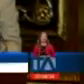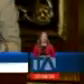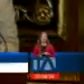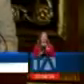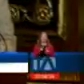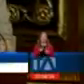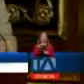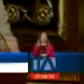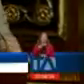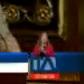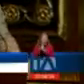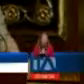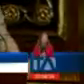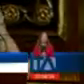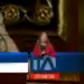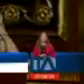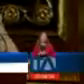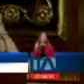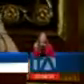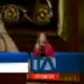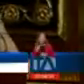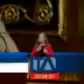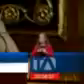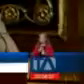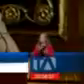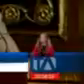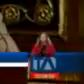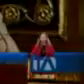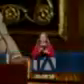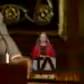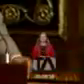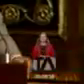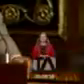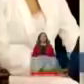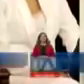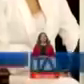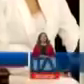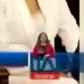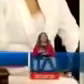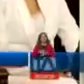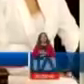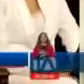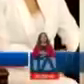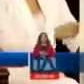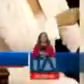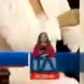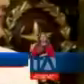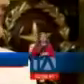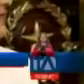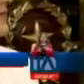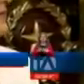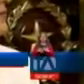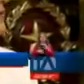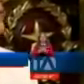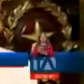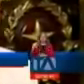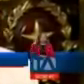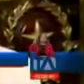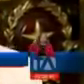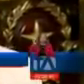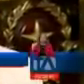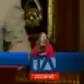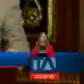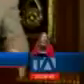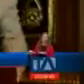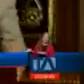clase media, fundamentalmente para los jóvenes. Nebot hizo una pausa en su alocución para pedir que la nueva alcaldesa ocupara ya el sillón